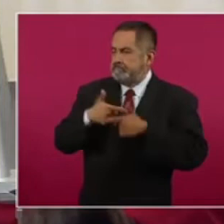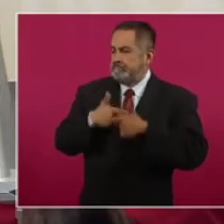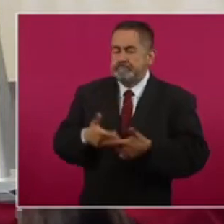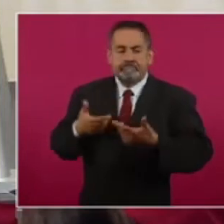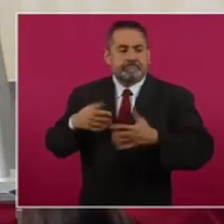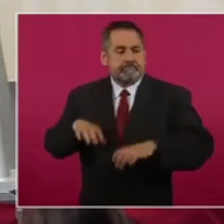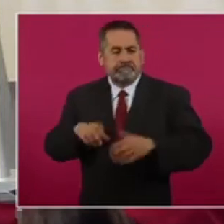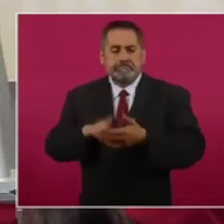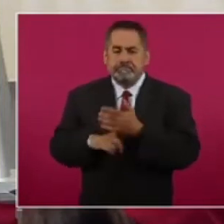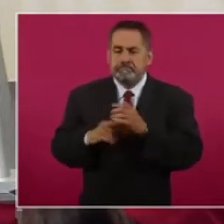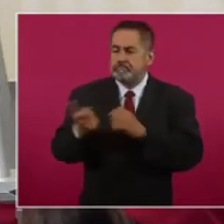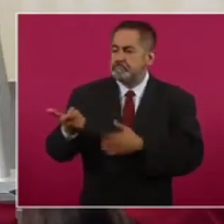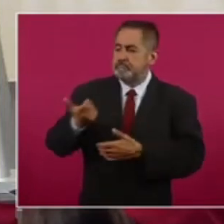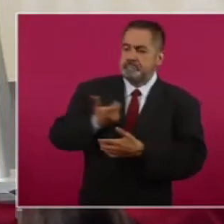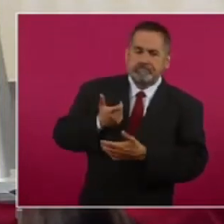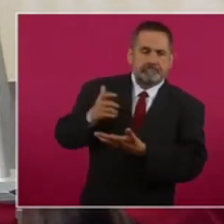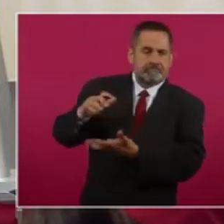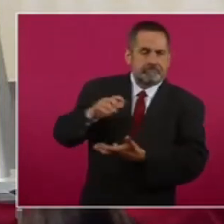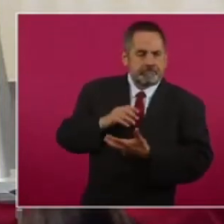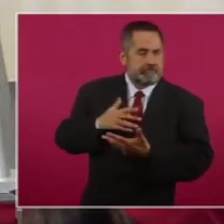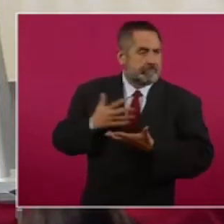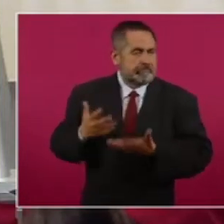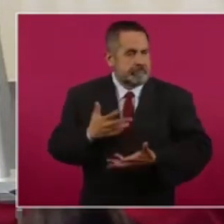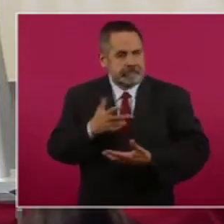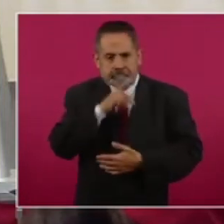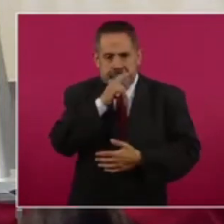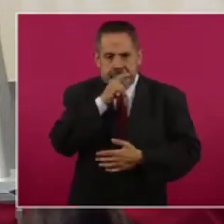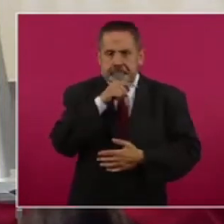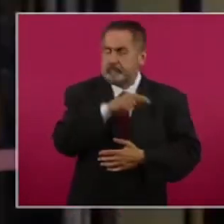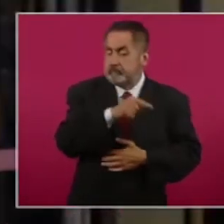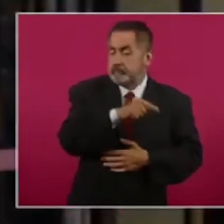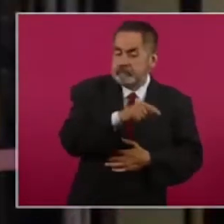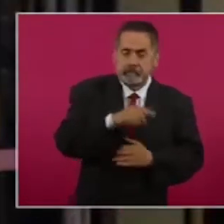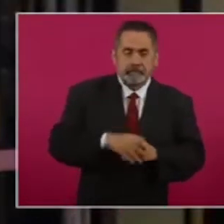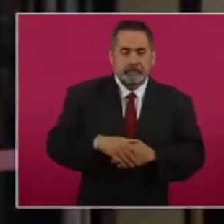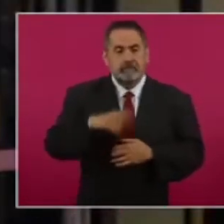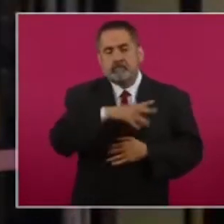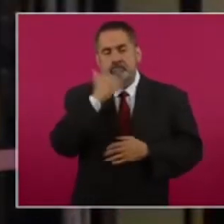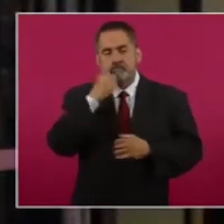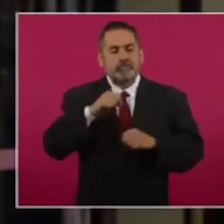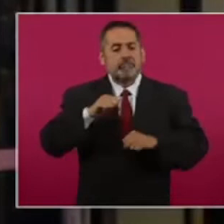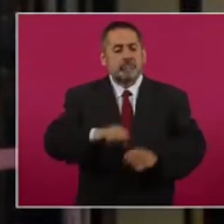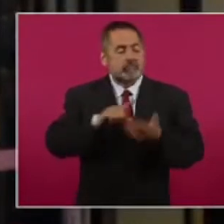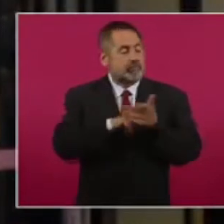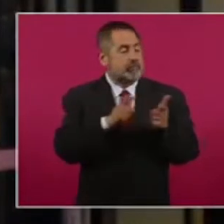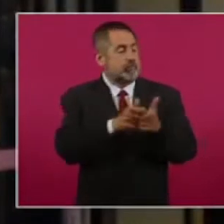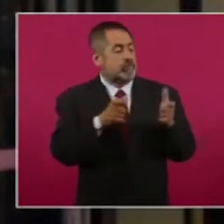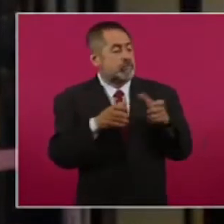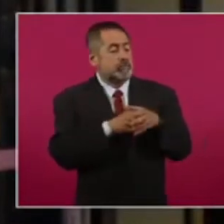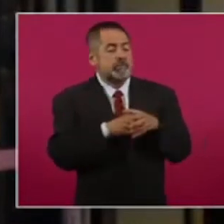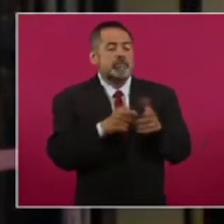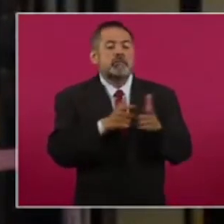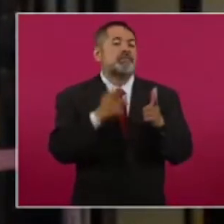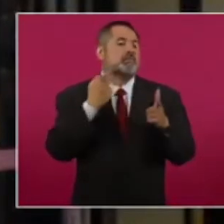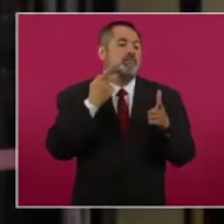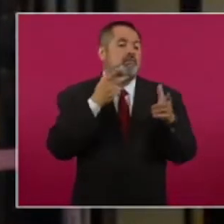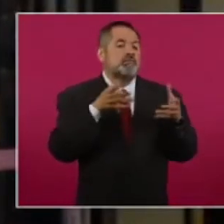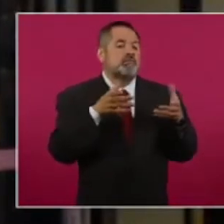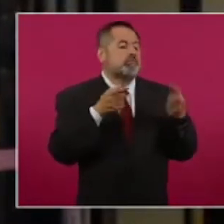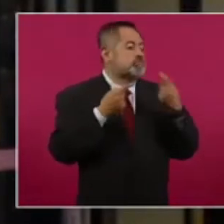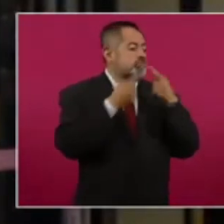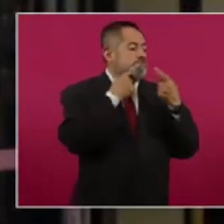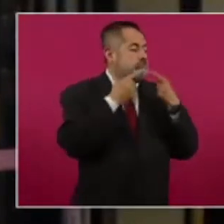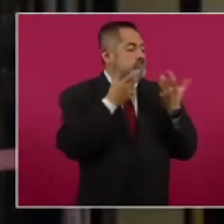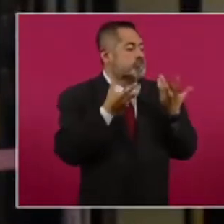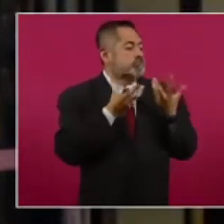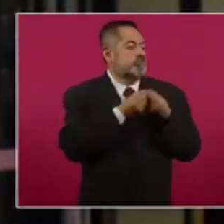recibiendo recursos públicos, además de que buscan se establezca un poder donde las cúpulas de los partidos políticos sean los que decidan